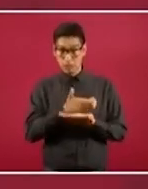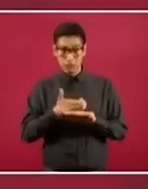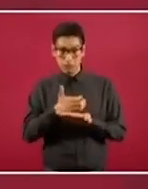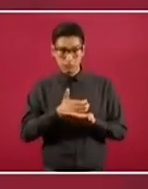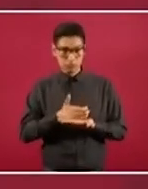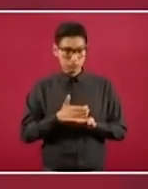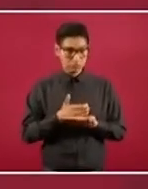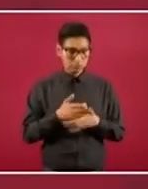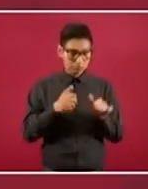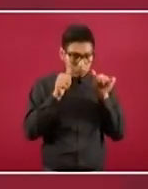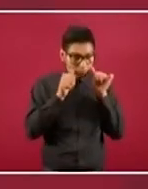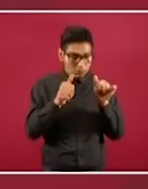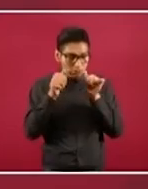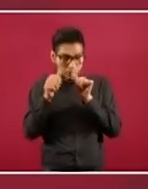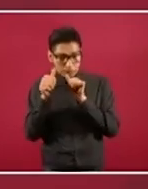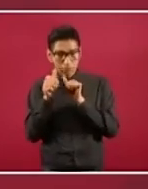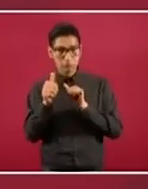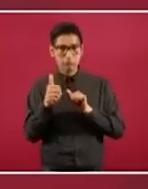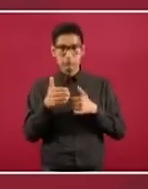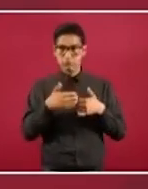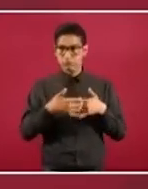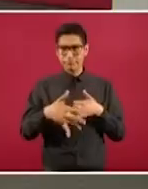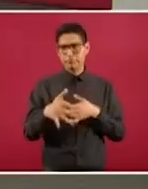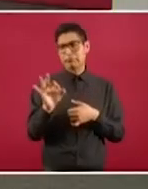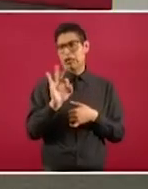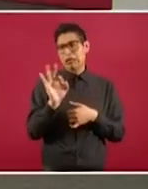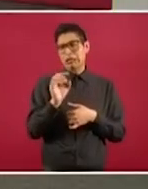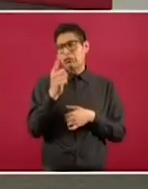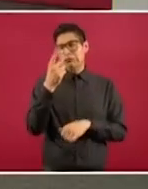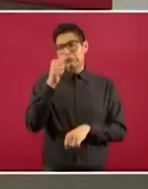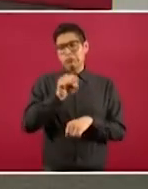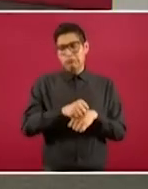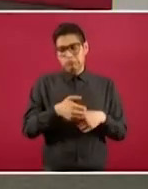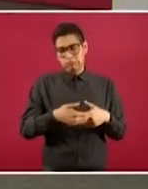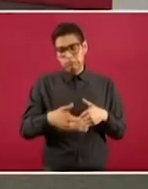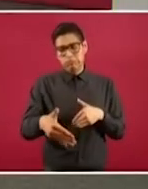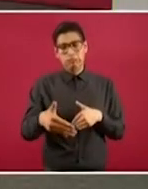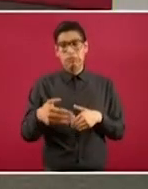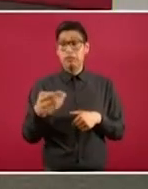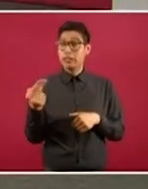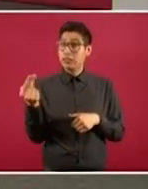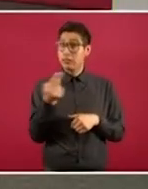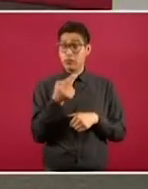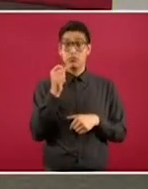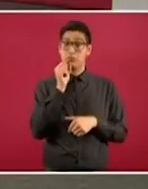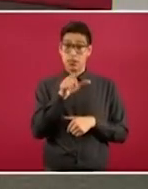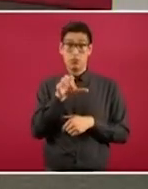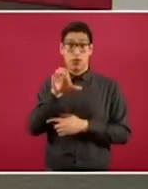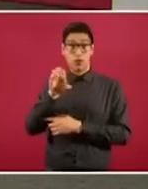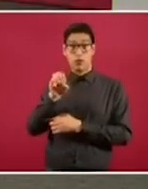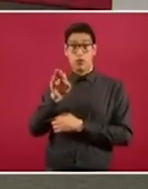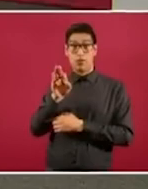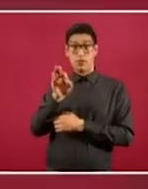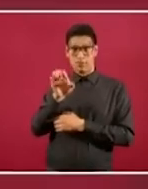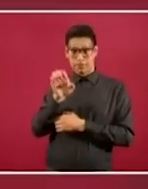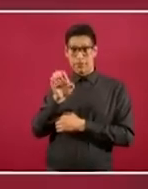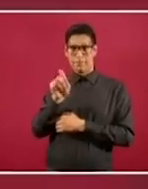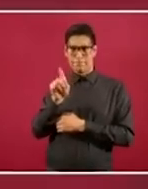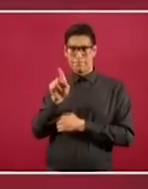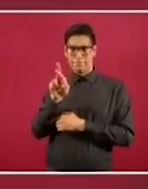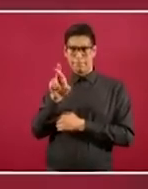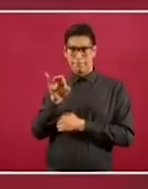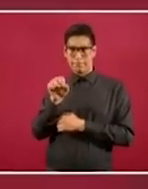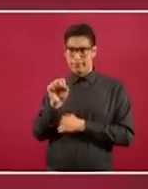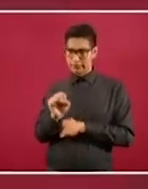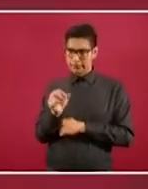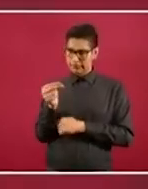de la próxima semana. Estamos esperando detalles que tienen que cumplirse, como la autorización de COFEPRIS para llevarlos a cabo. Muy